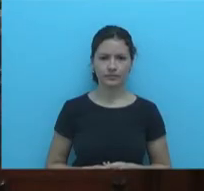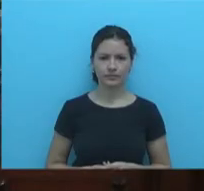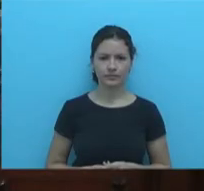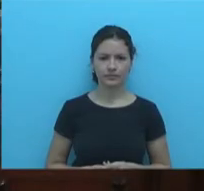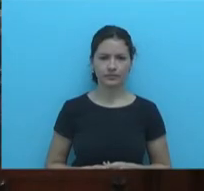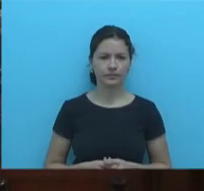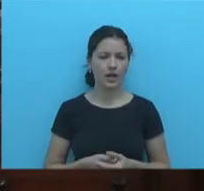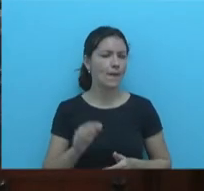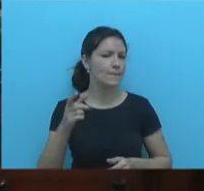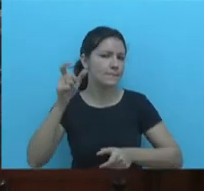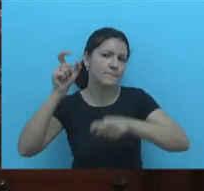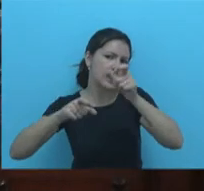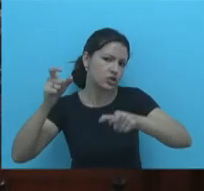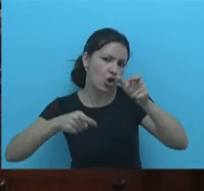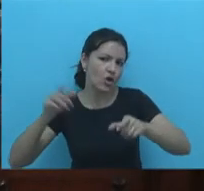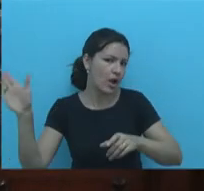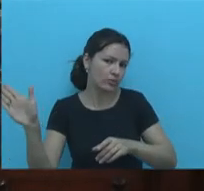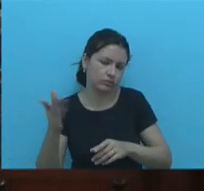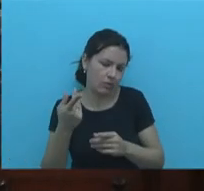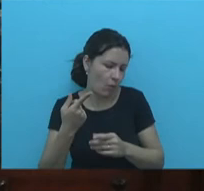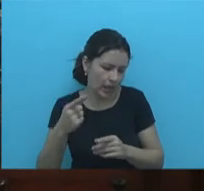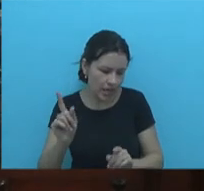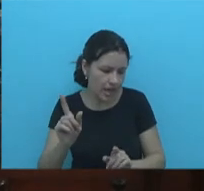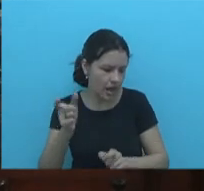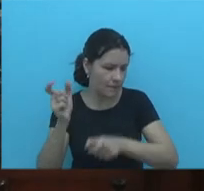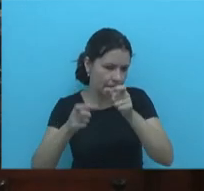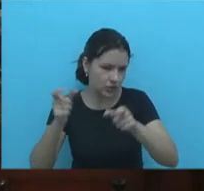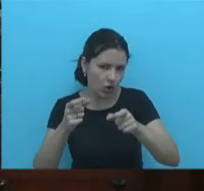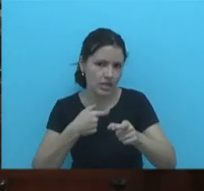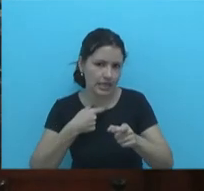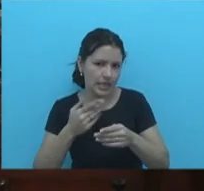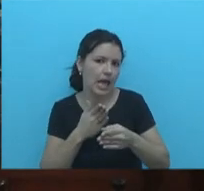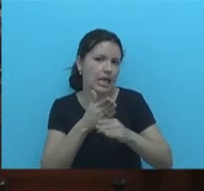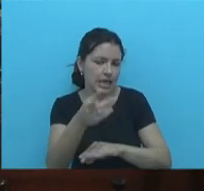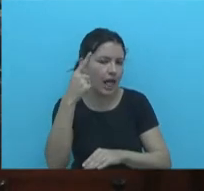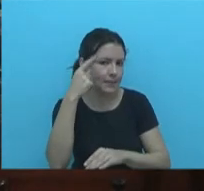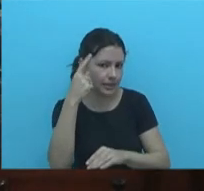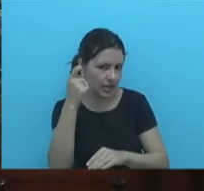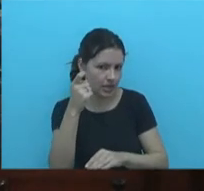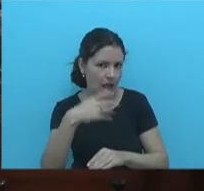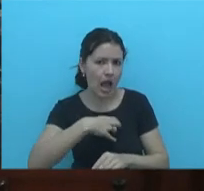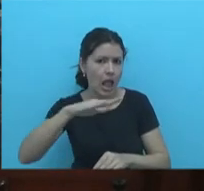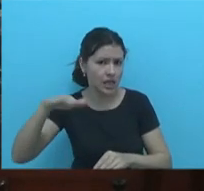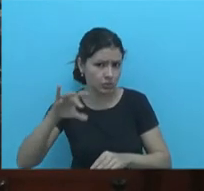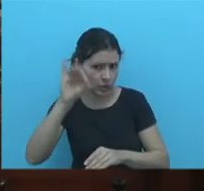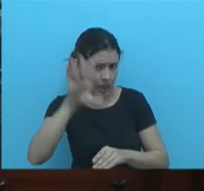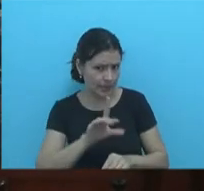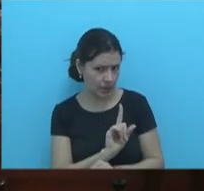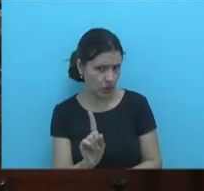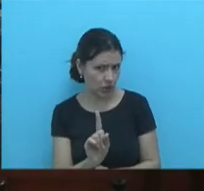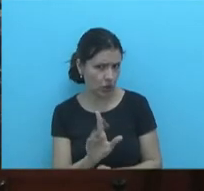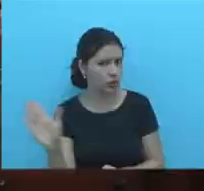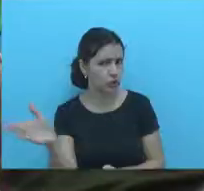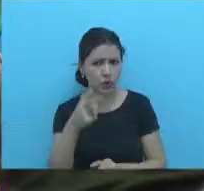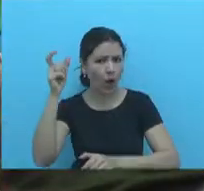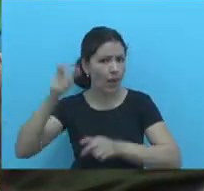para cualquier persona que quiera ir a aprender a hacer estas cosas. Diputada. Aportando